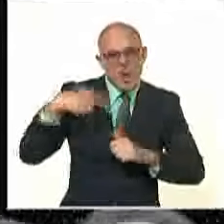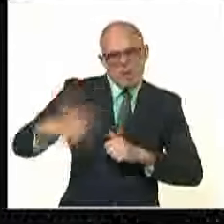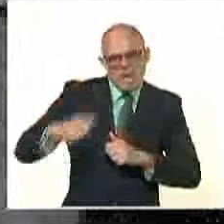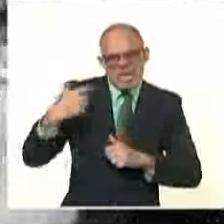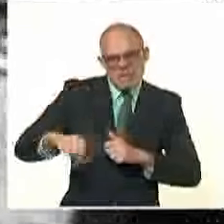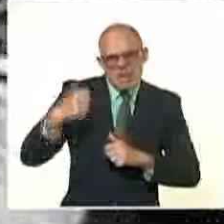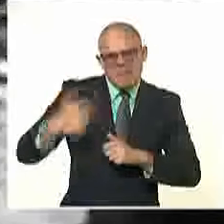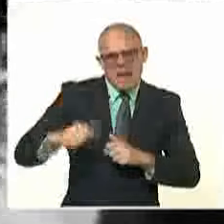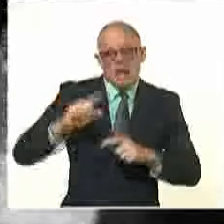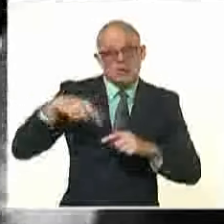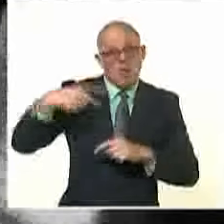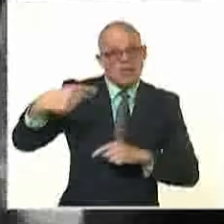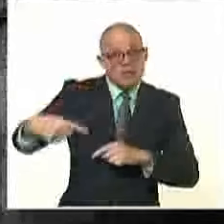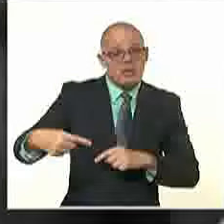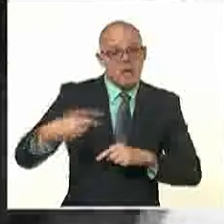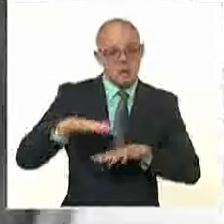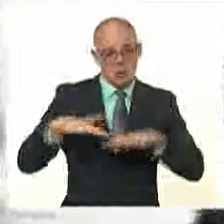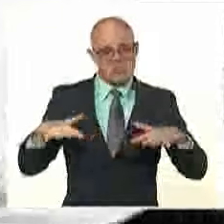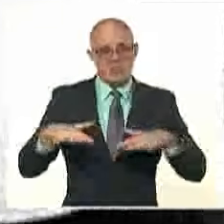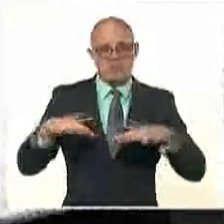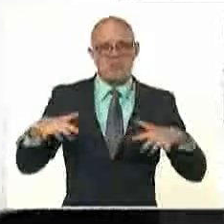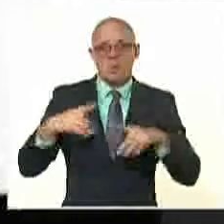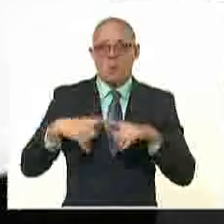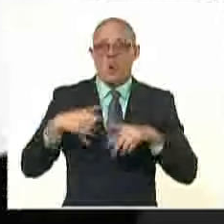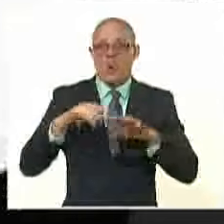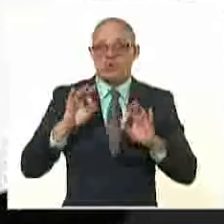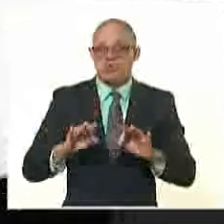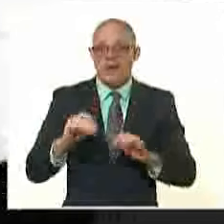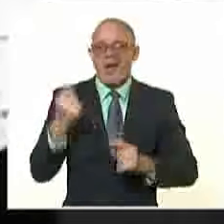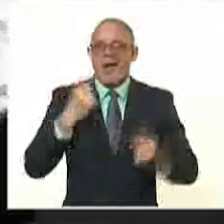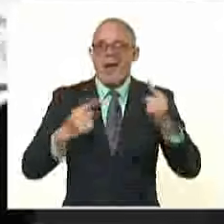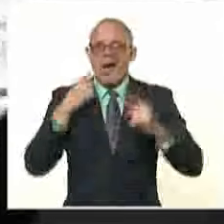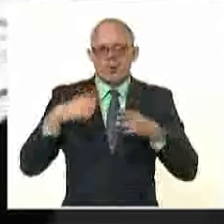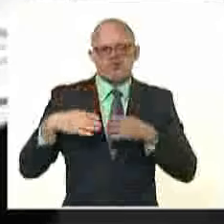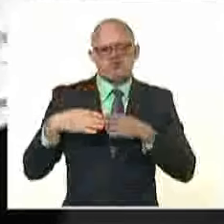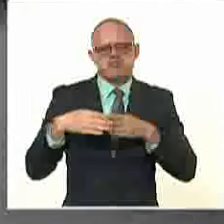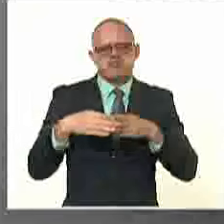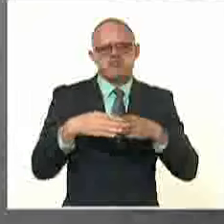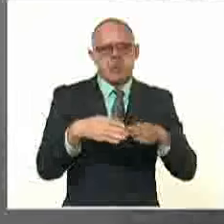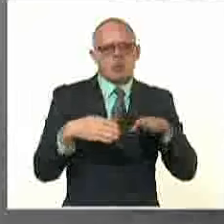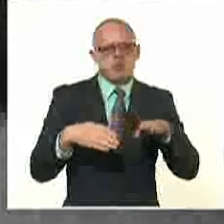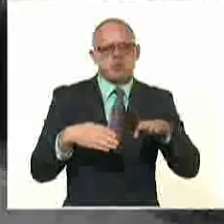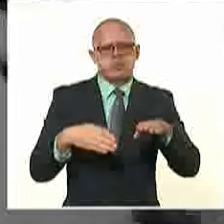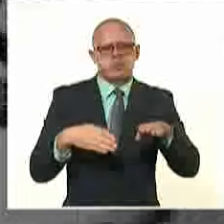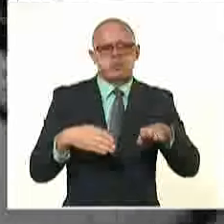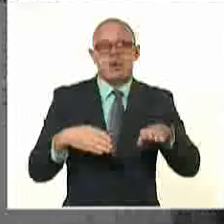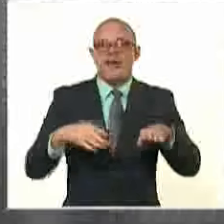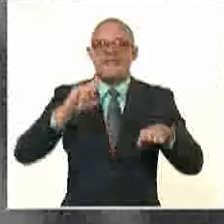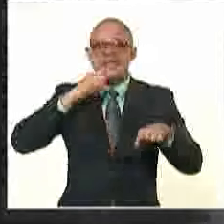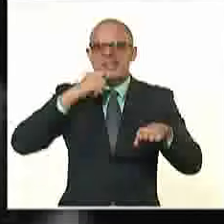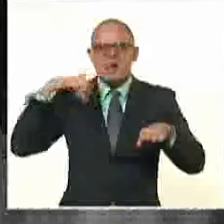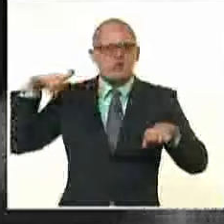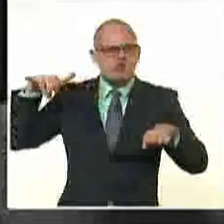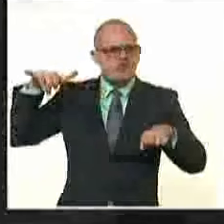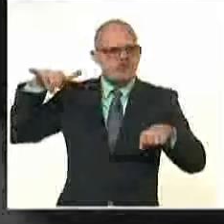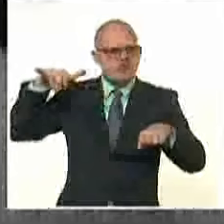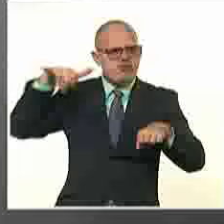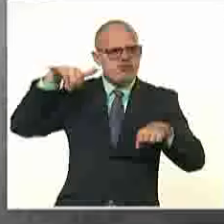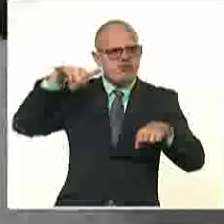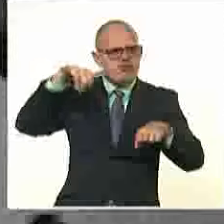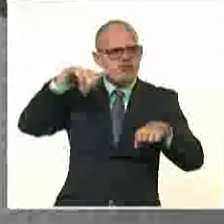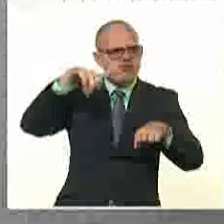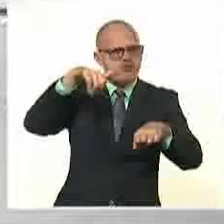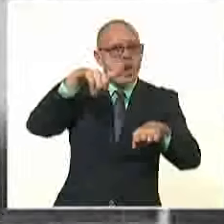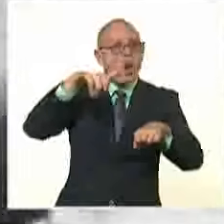física. Durante la travesía, aviones y lanchas estadounidenses amenazaban con impedir que el buque llegara a puerto